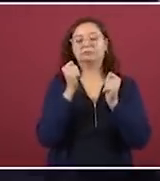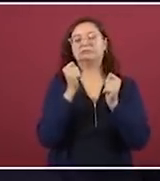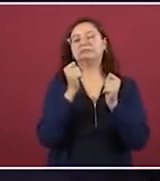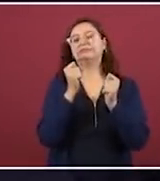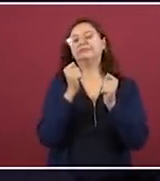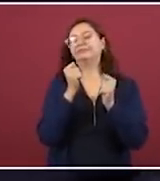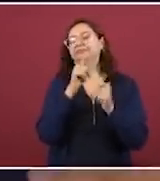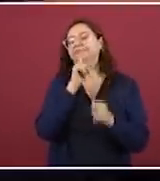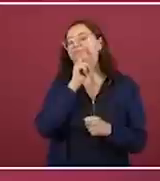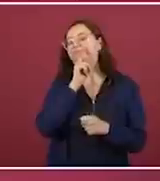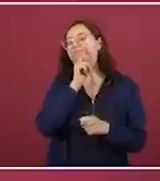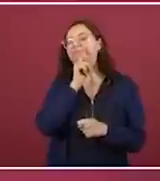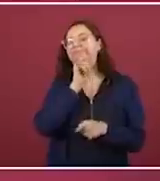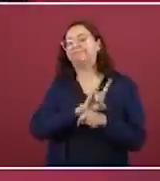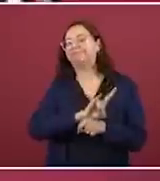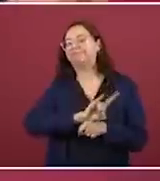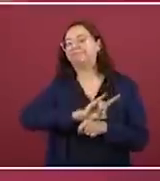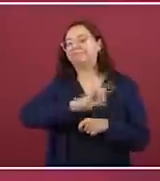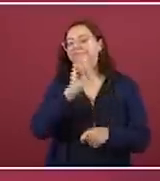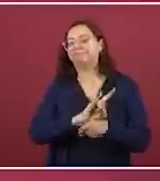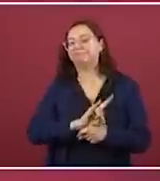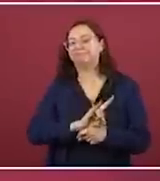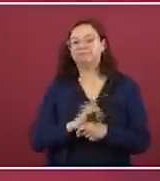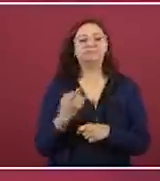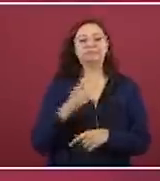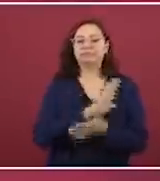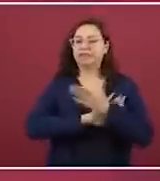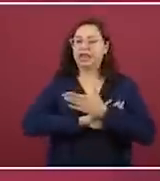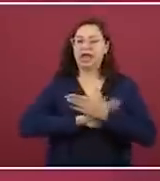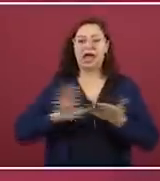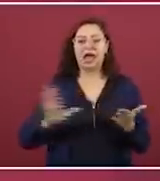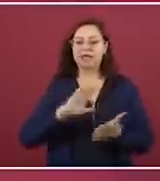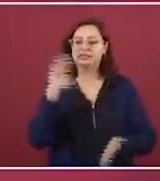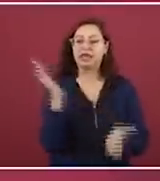pero tenemos que ayudar.